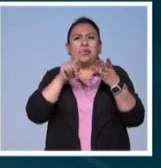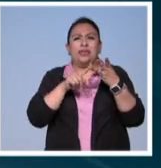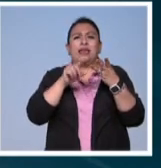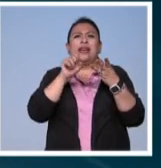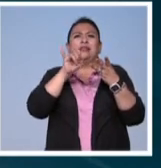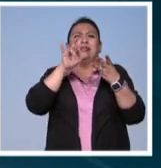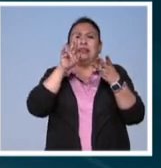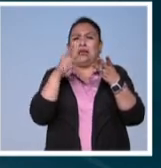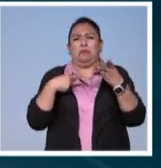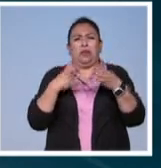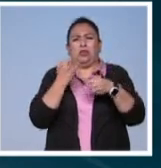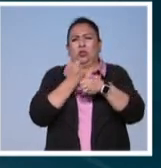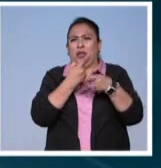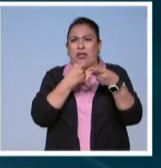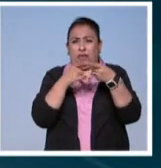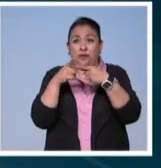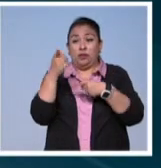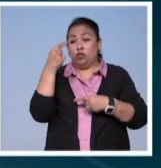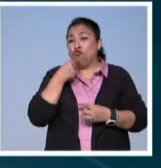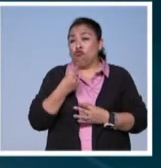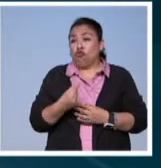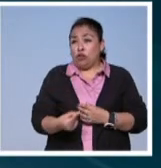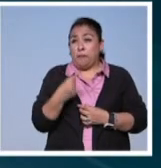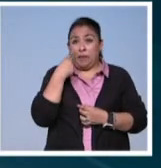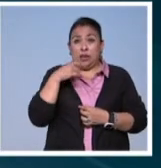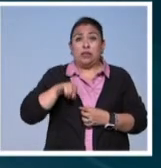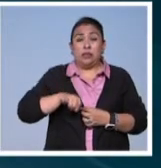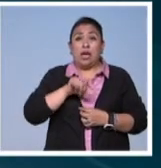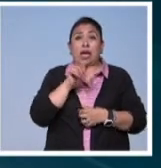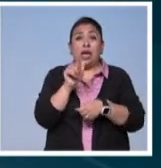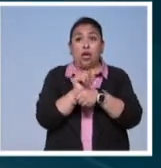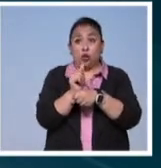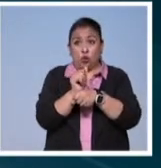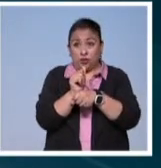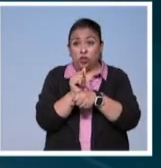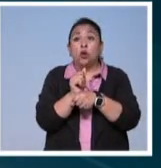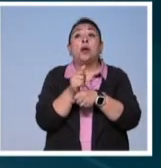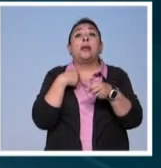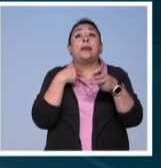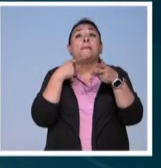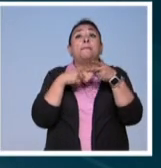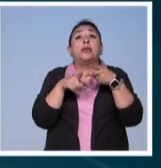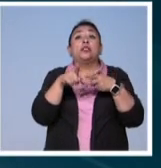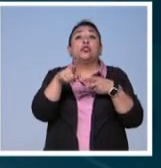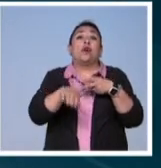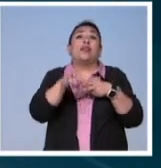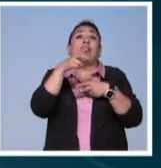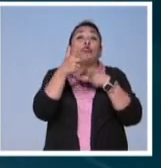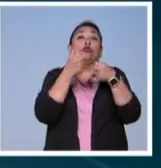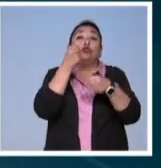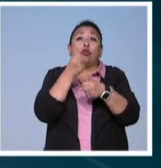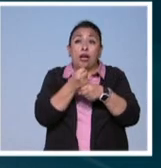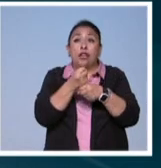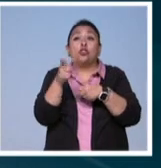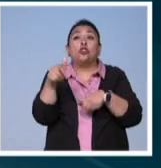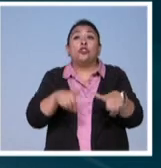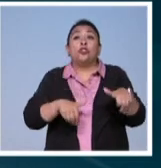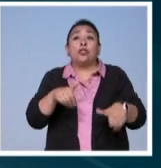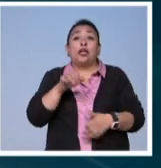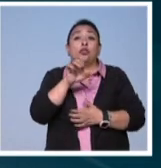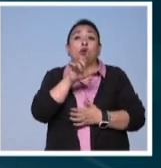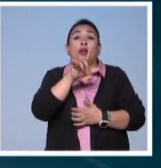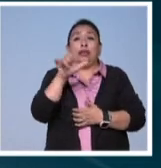Alfaro Siqueiros. Desde muy pequeño mostró su interés por la actuación. Inició su carrera a los 8 años haciendo teatro